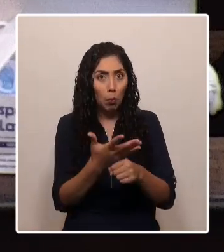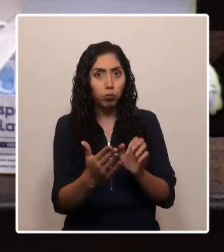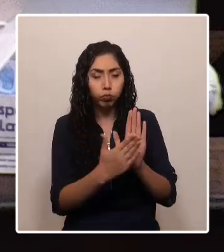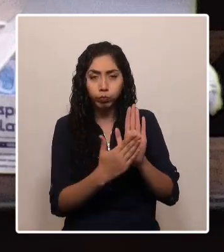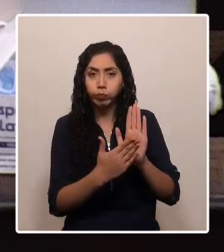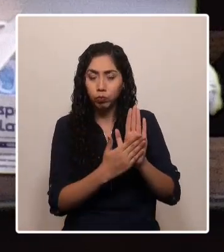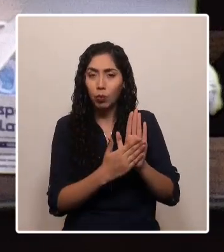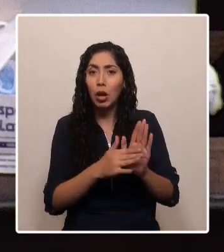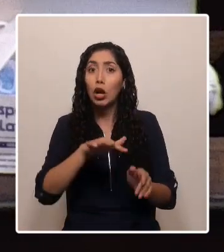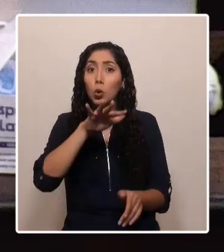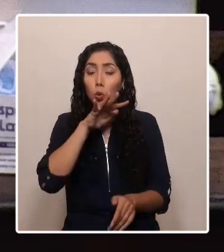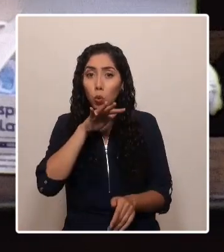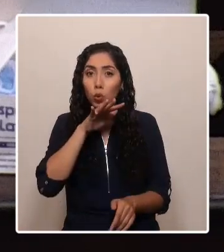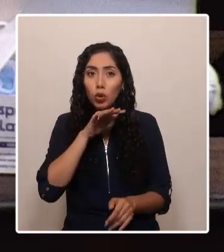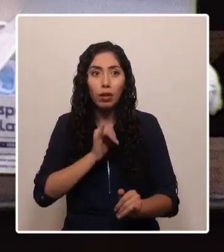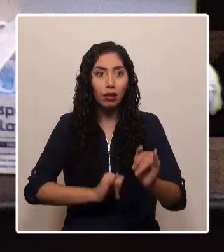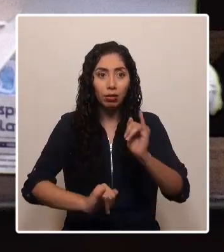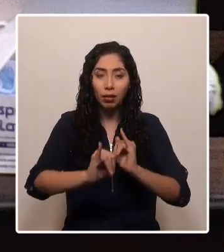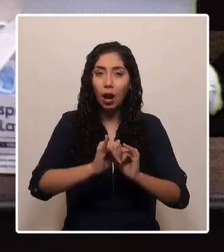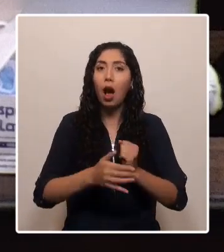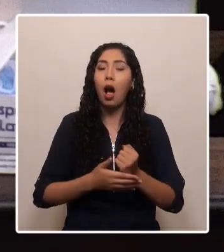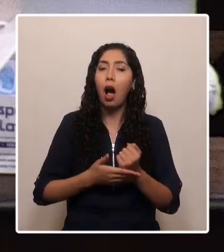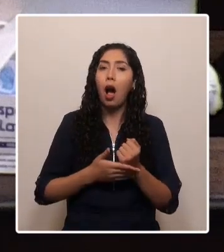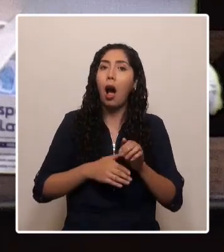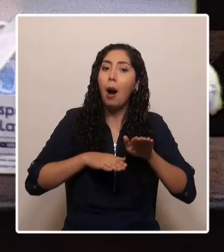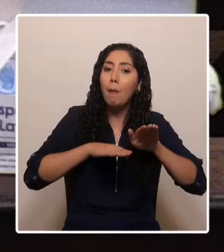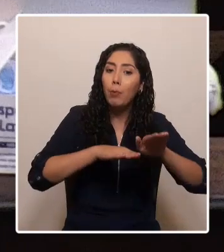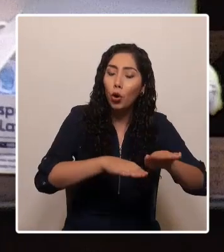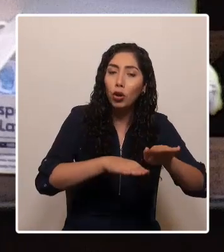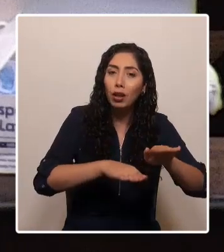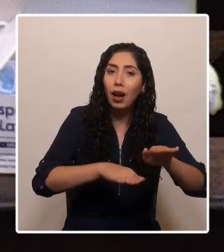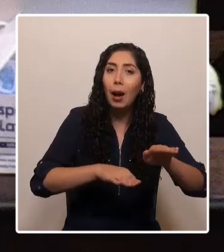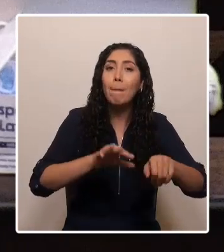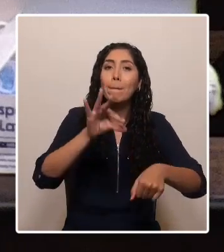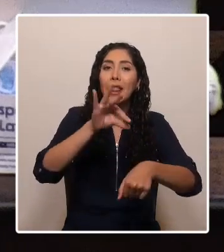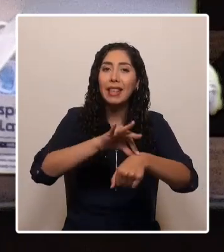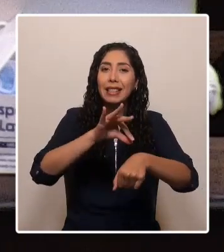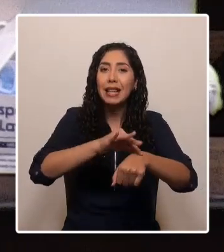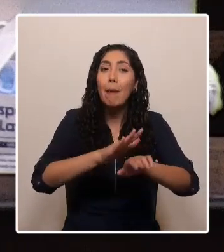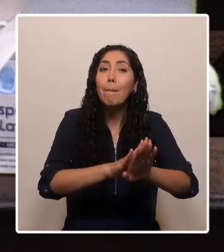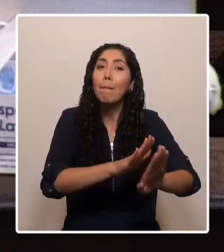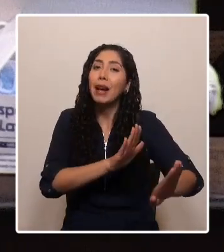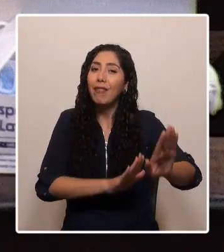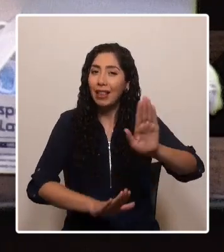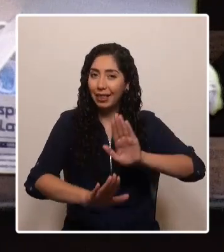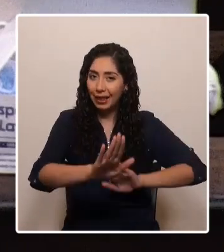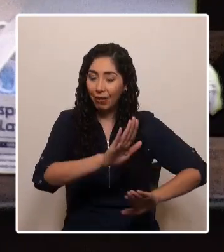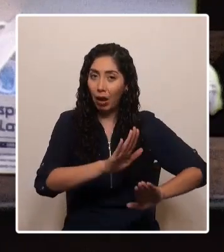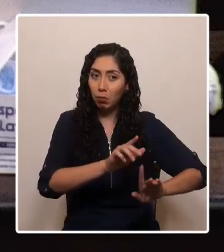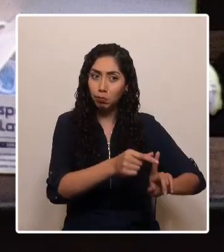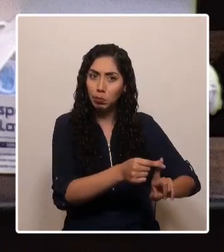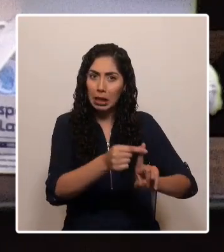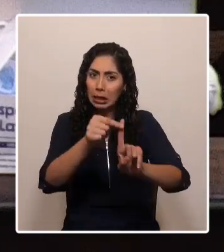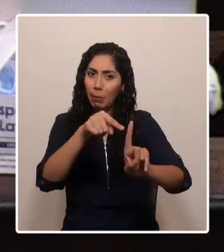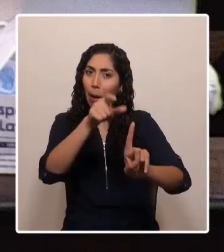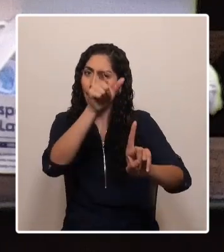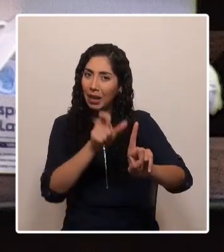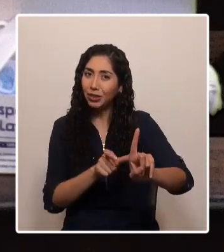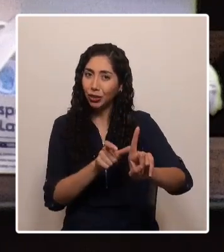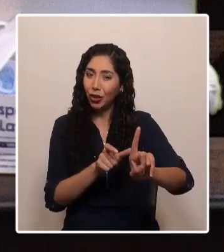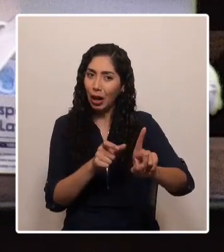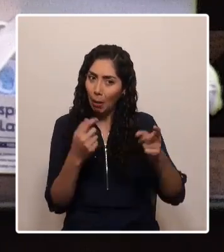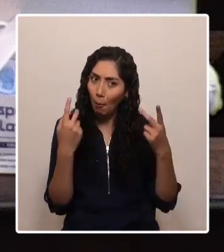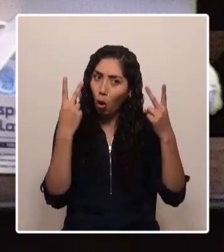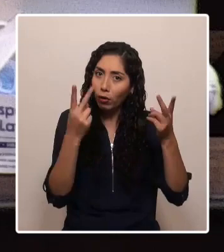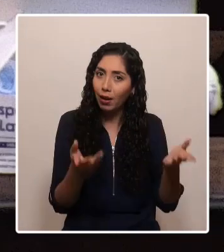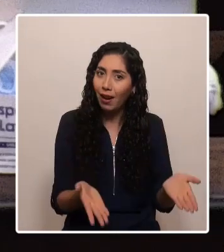apoya la transición de la medicina curativa a una medicina preventiva, ayuda a poner a los pacientes en el centro y a empoderarlos y permite que la gestión